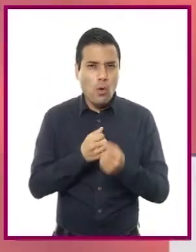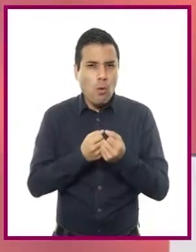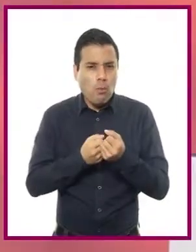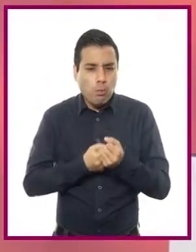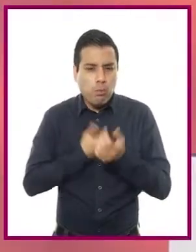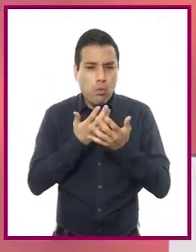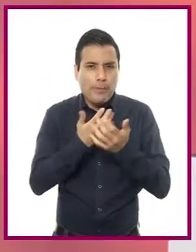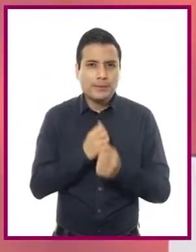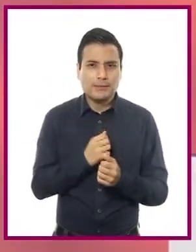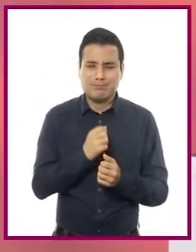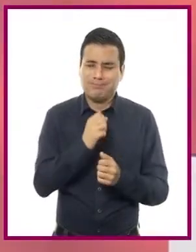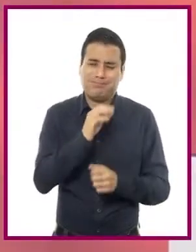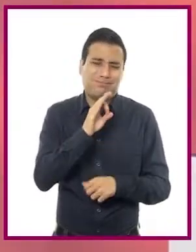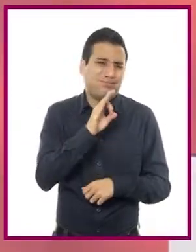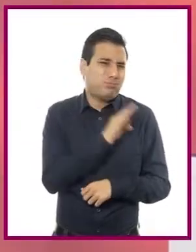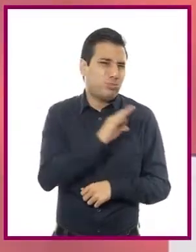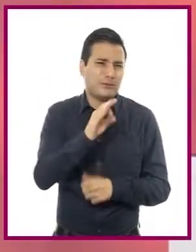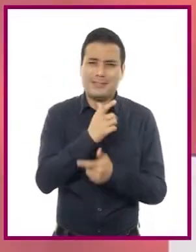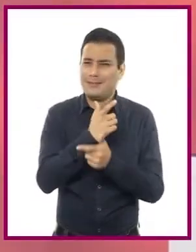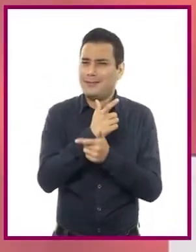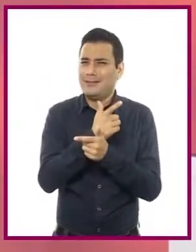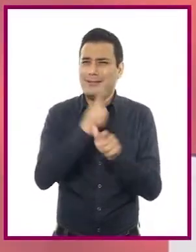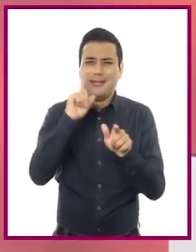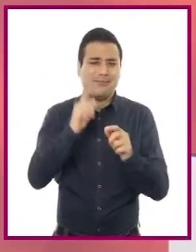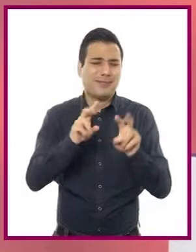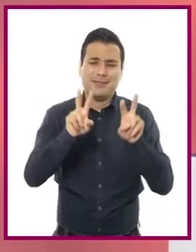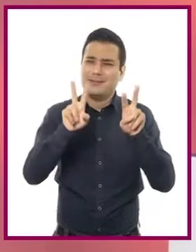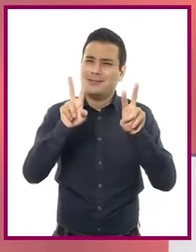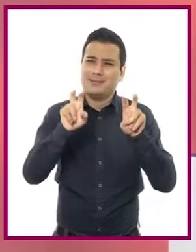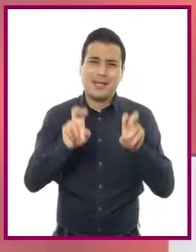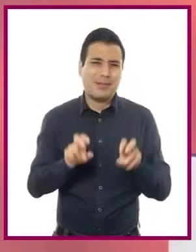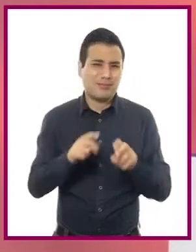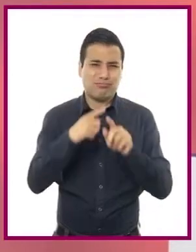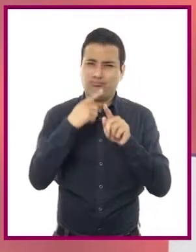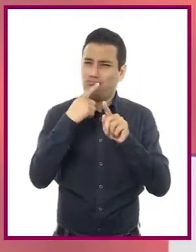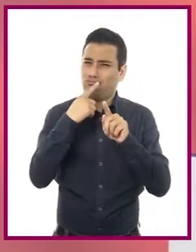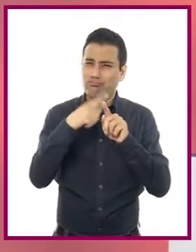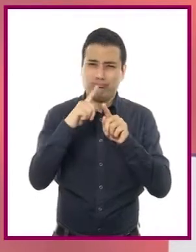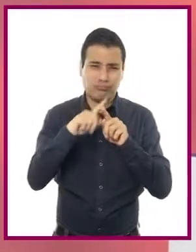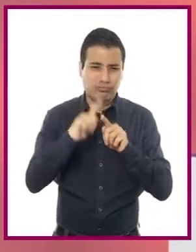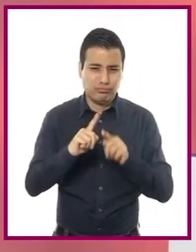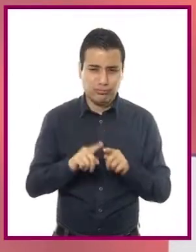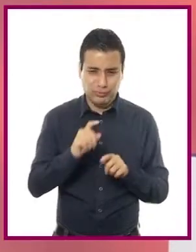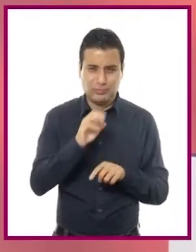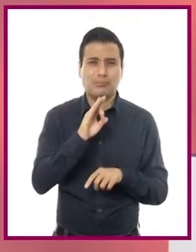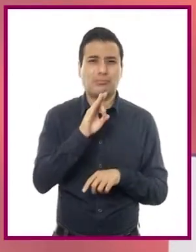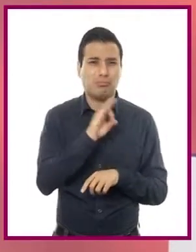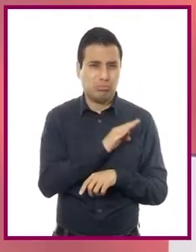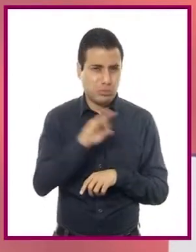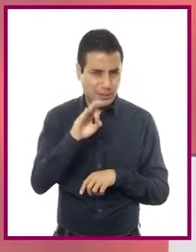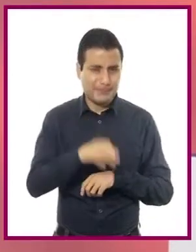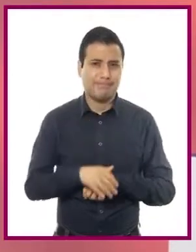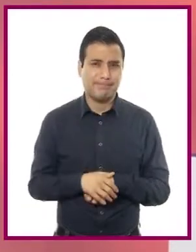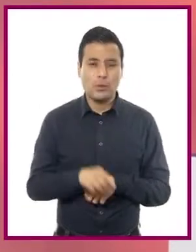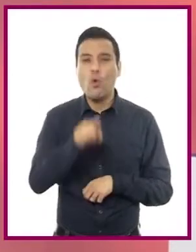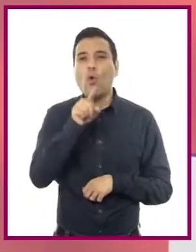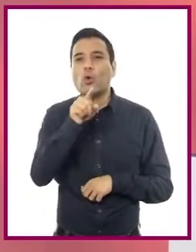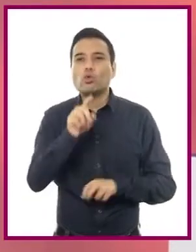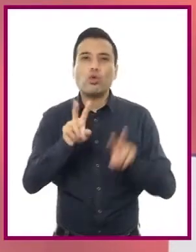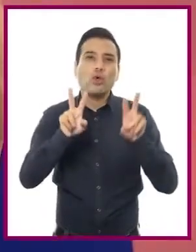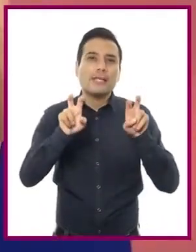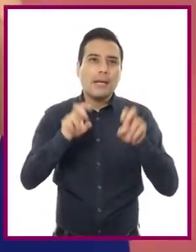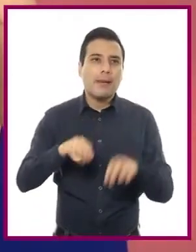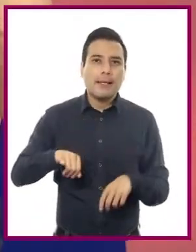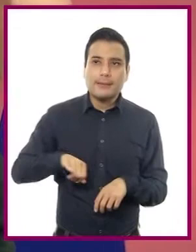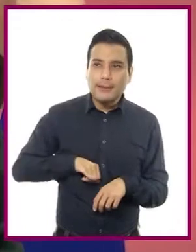brindan mucha libertad porque pueden hablar de cualquier tema que nos preocupe, interese, emocione o